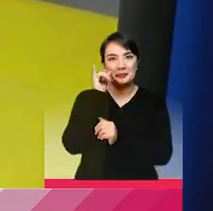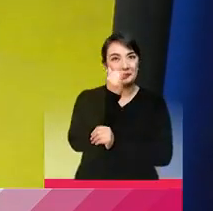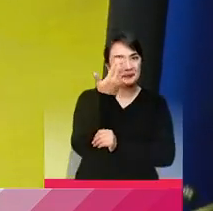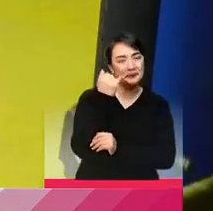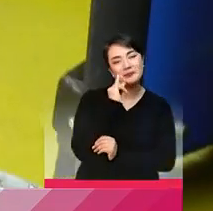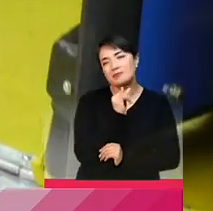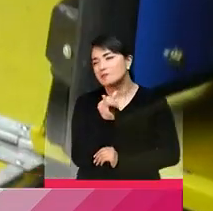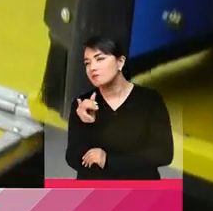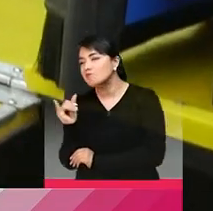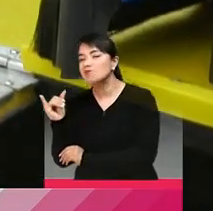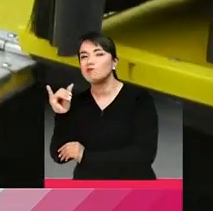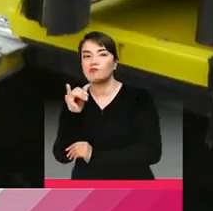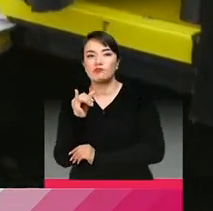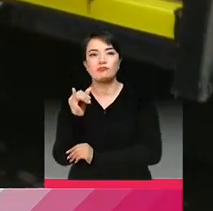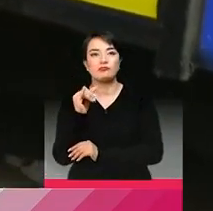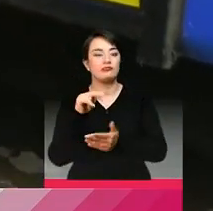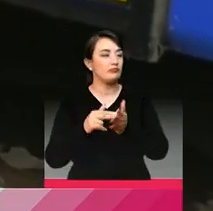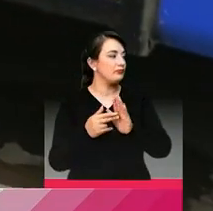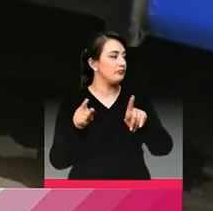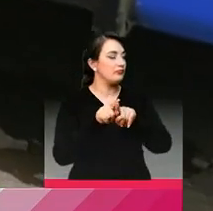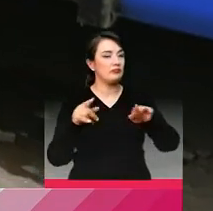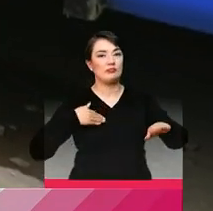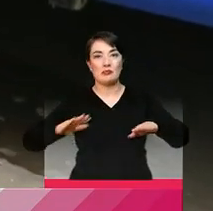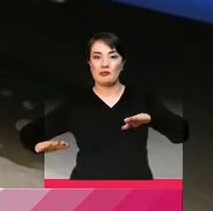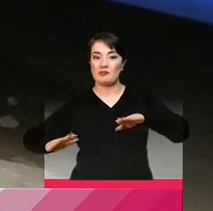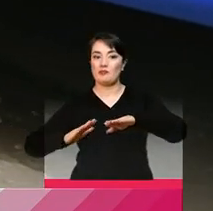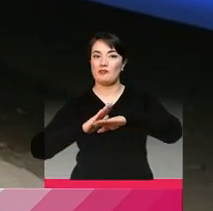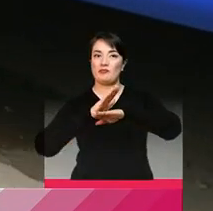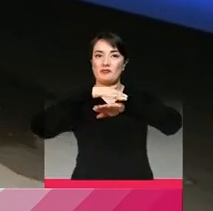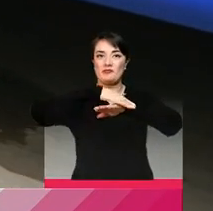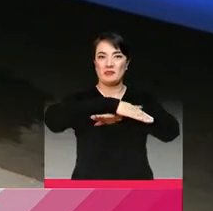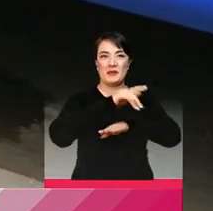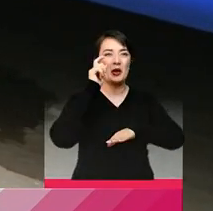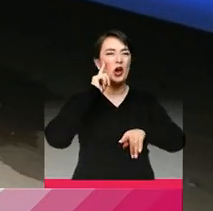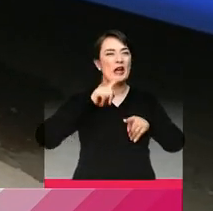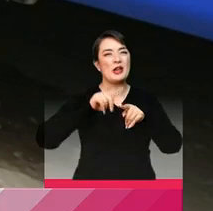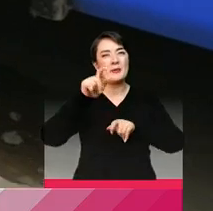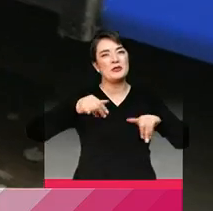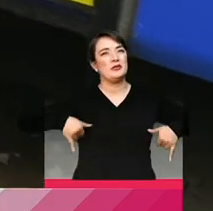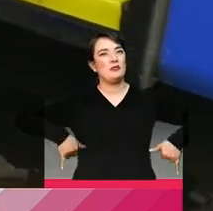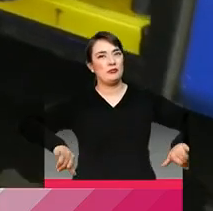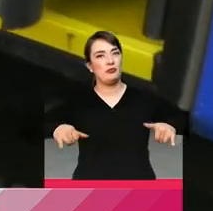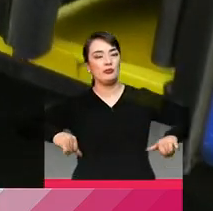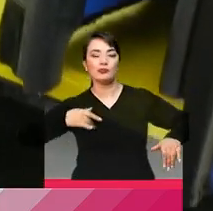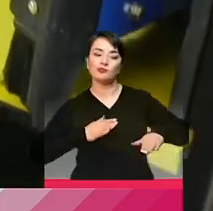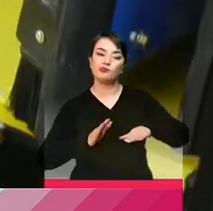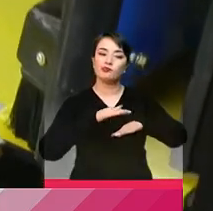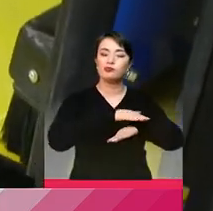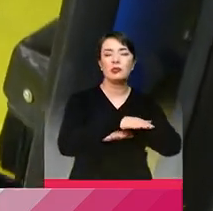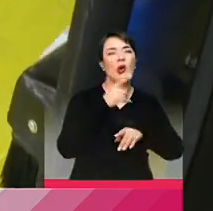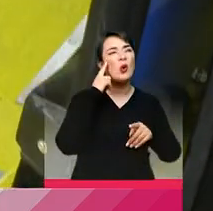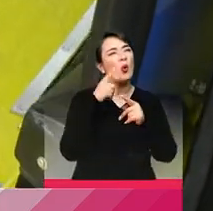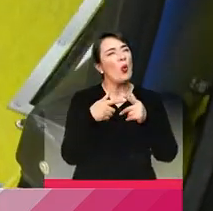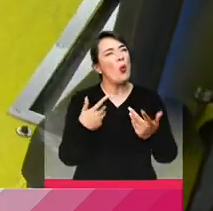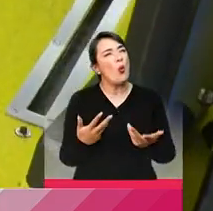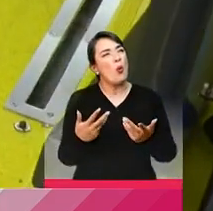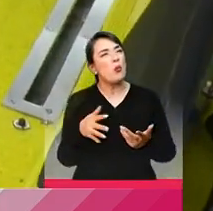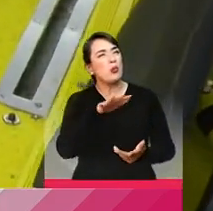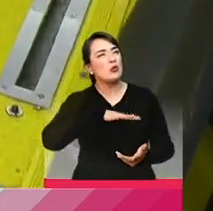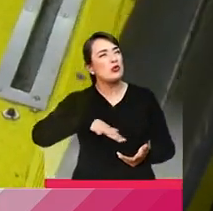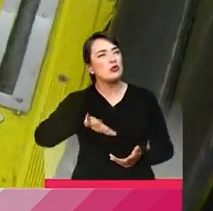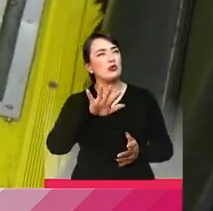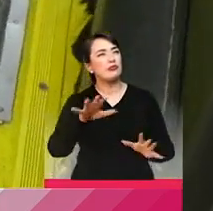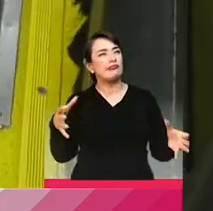mostrar. Está la plataforma de accesibilidad para las personas en condición de discapacidad, pensando precisamente en esta parte de la sociedad,